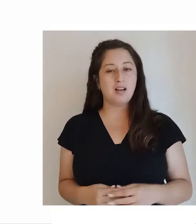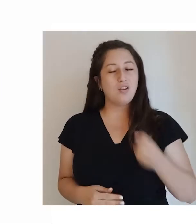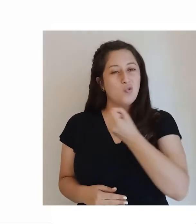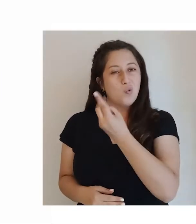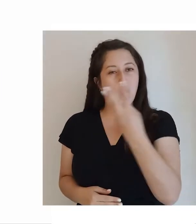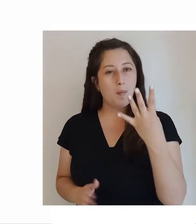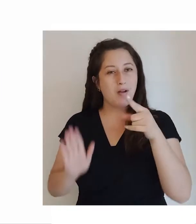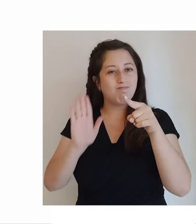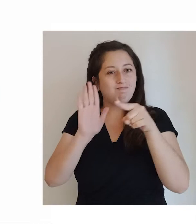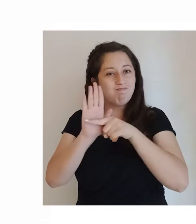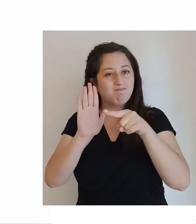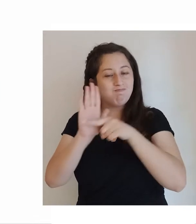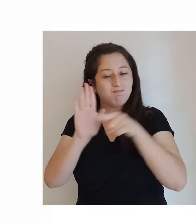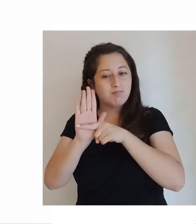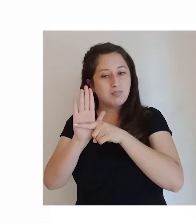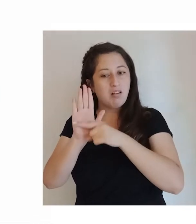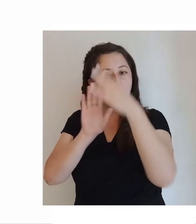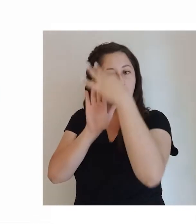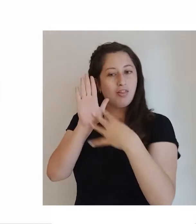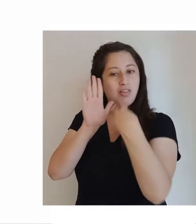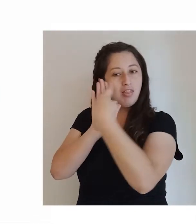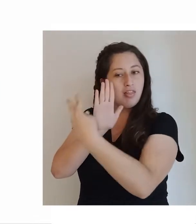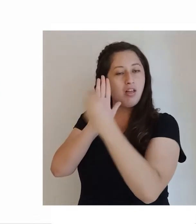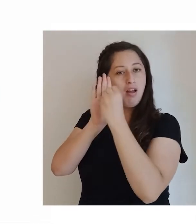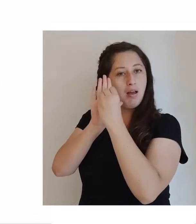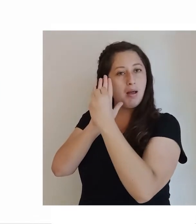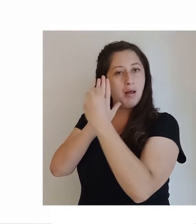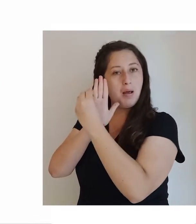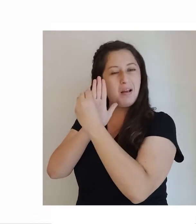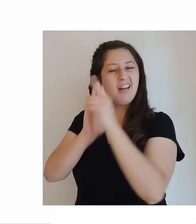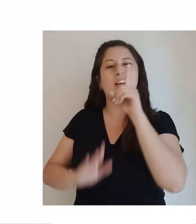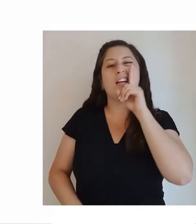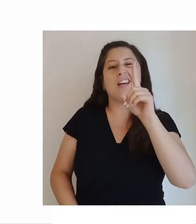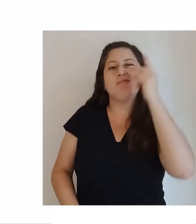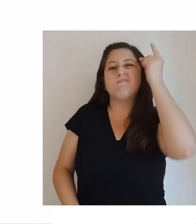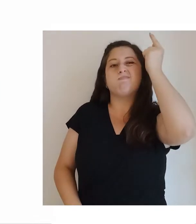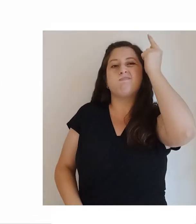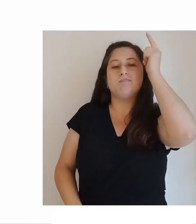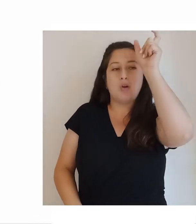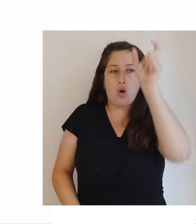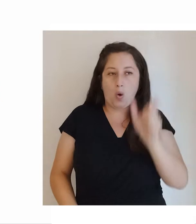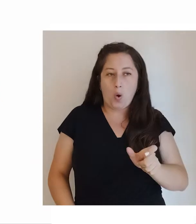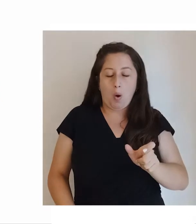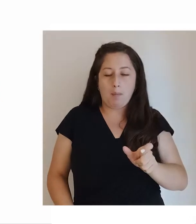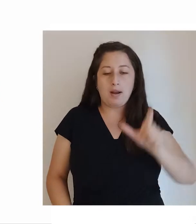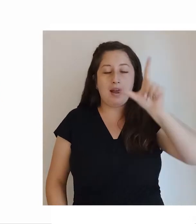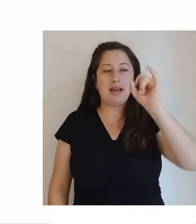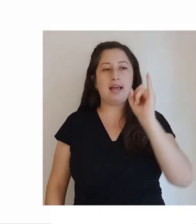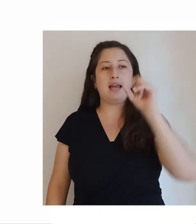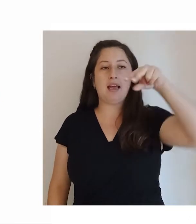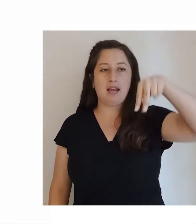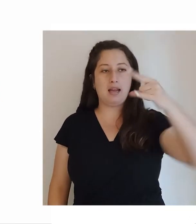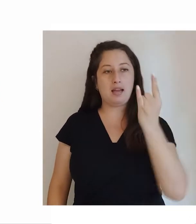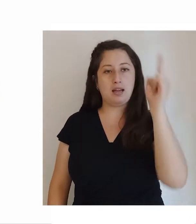El valor de electronegatividad para cada elemento son los propuestos por el científico Linus